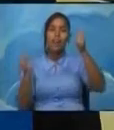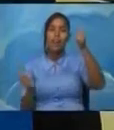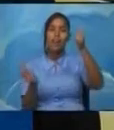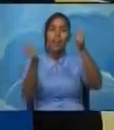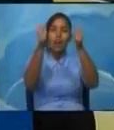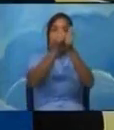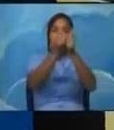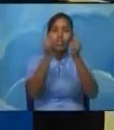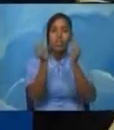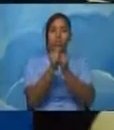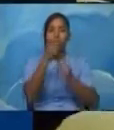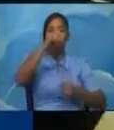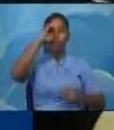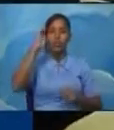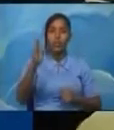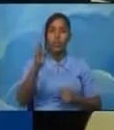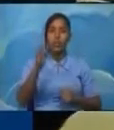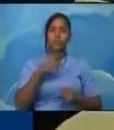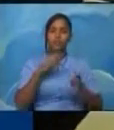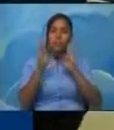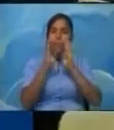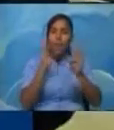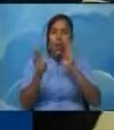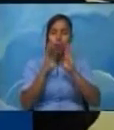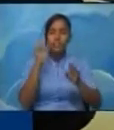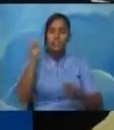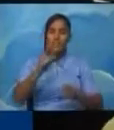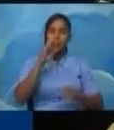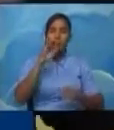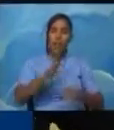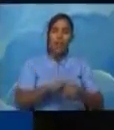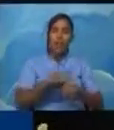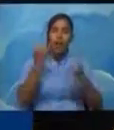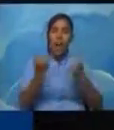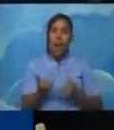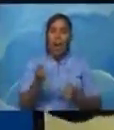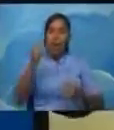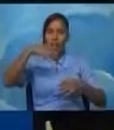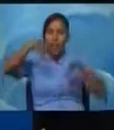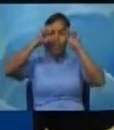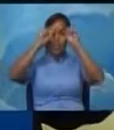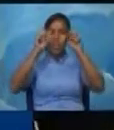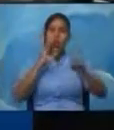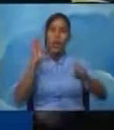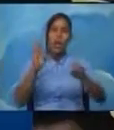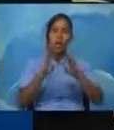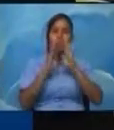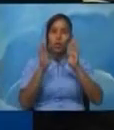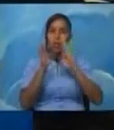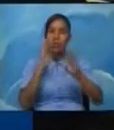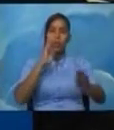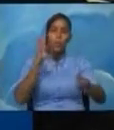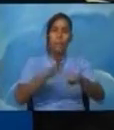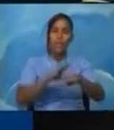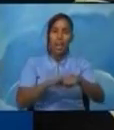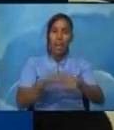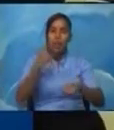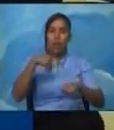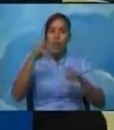Dios. Ellos están confesando. Sí, es verdad, Moisés. Ahora entendemos que hemos pecado. Hemos actuado mal,